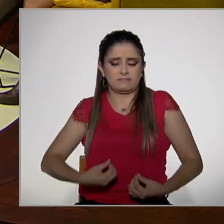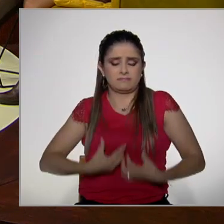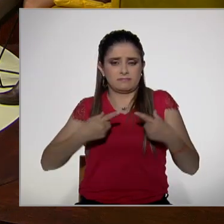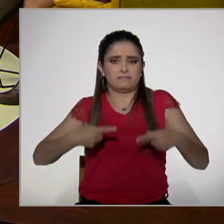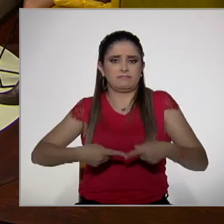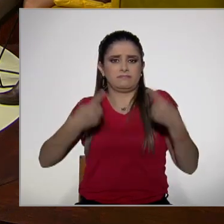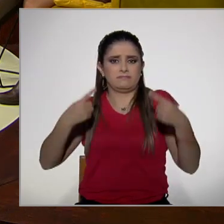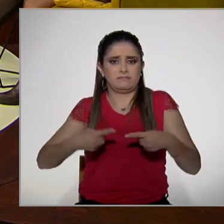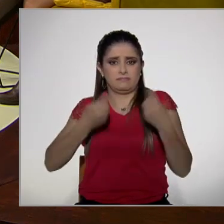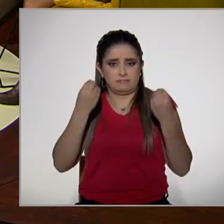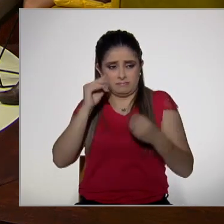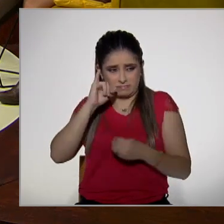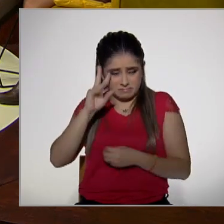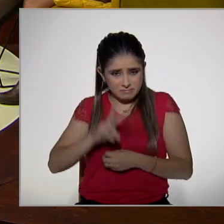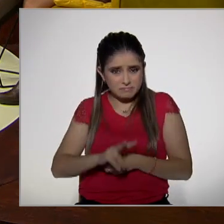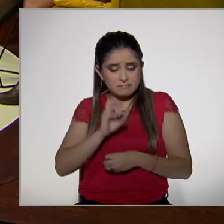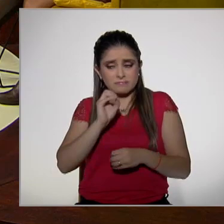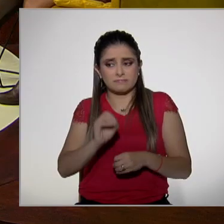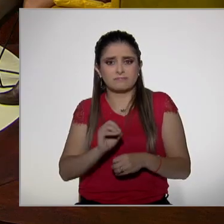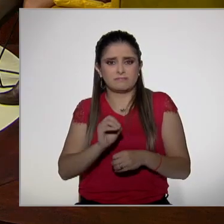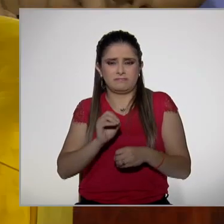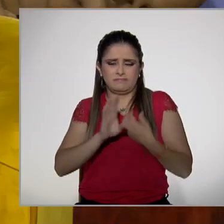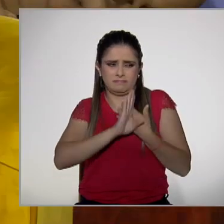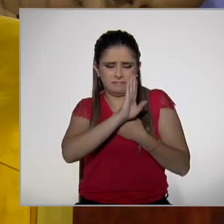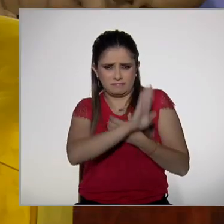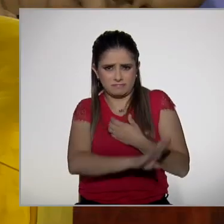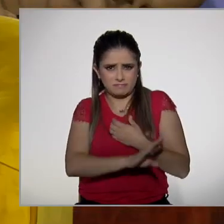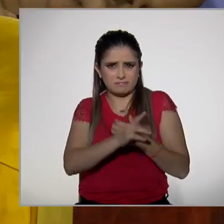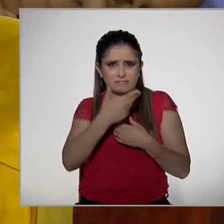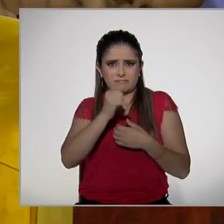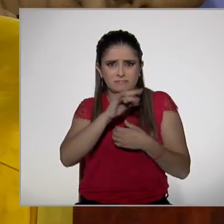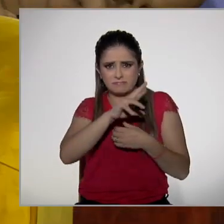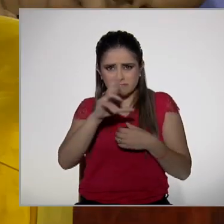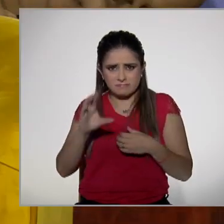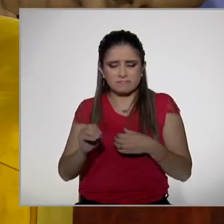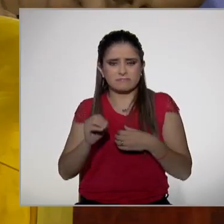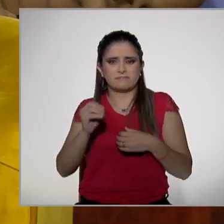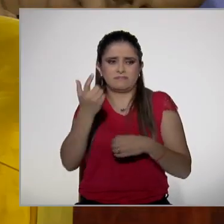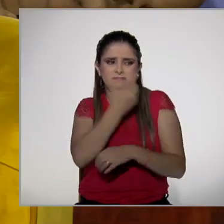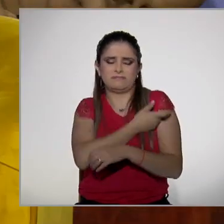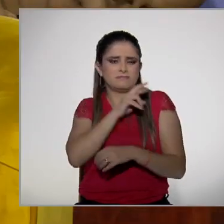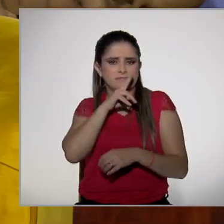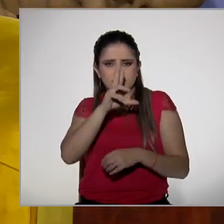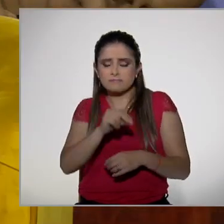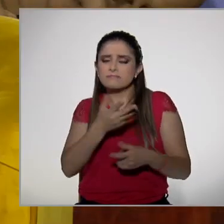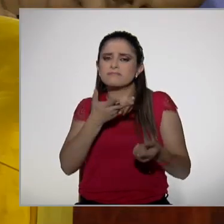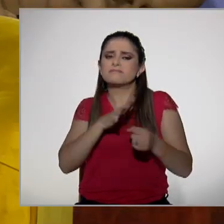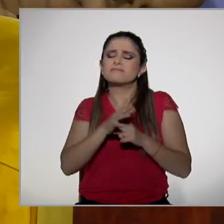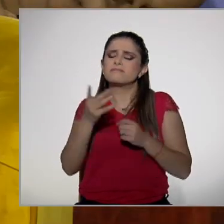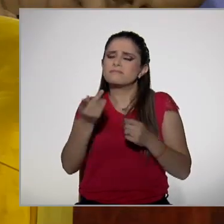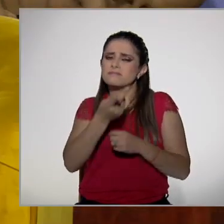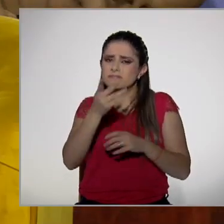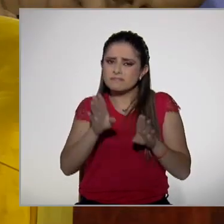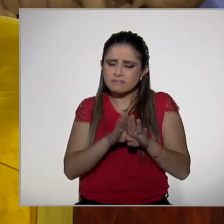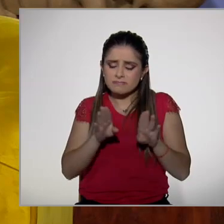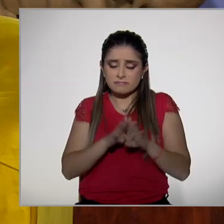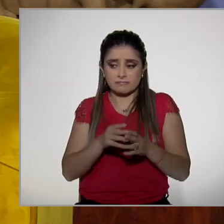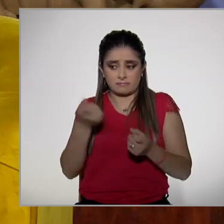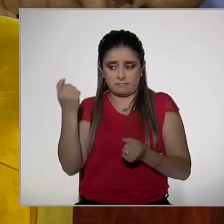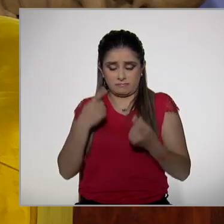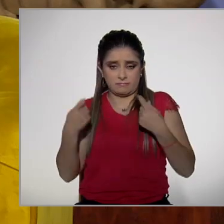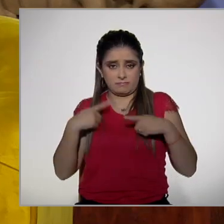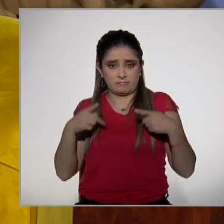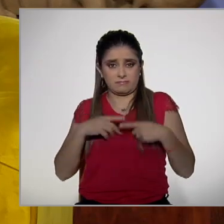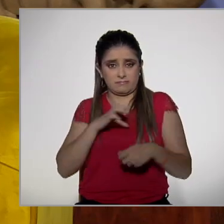si esto es verdad pueden prevenir las reacciones alérgicas al hierro o que les pueden decir y además de que si hay personas especiales